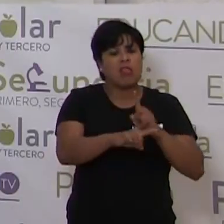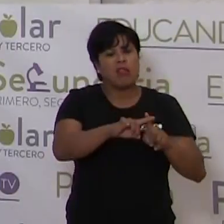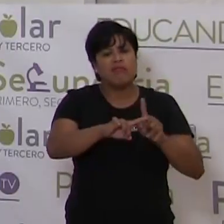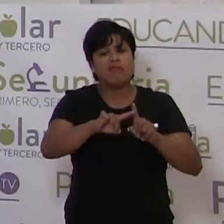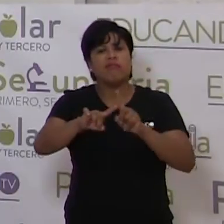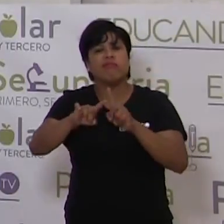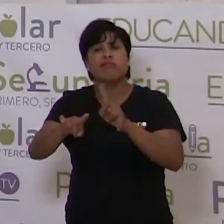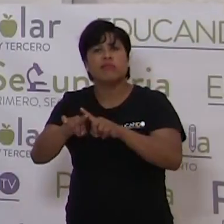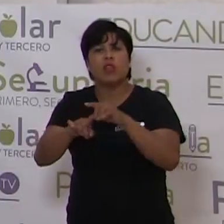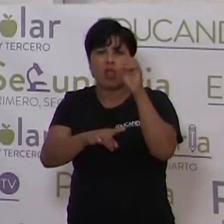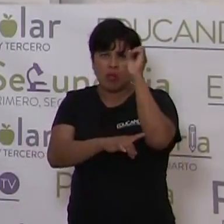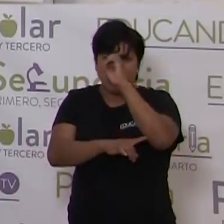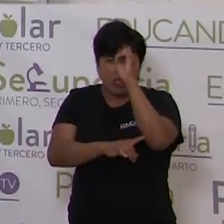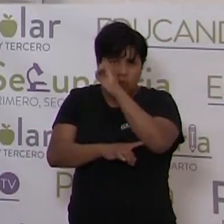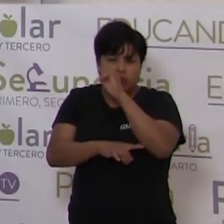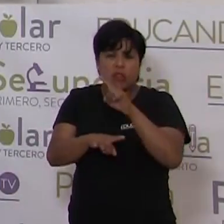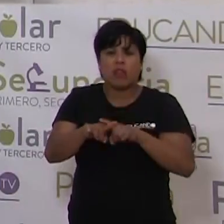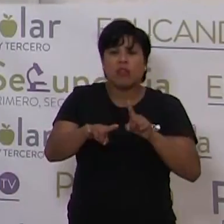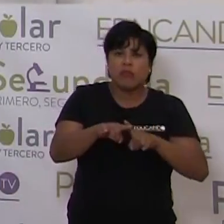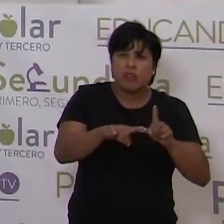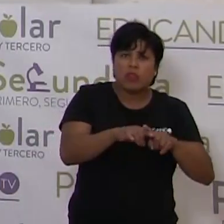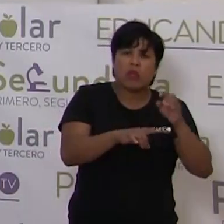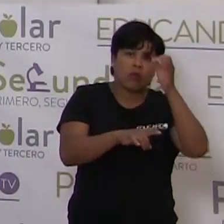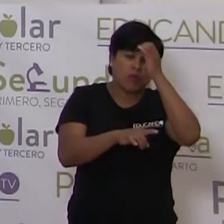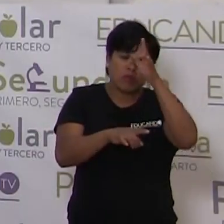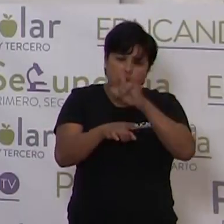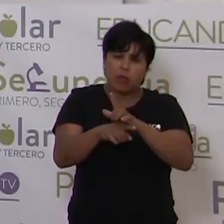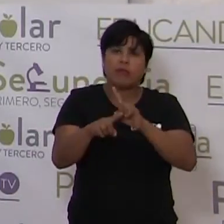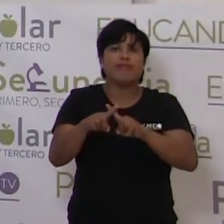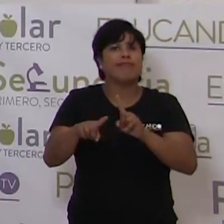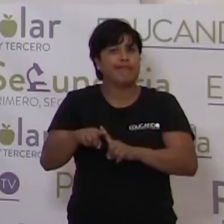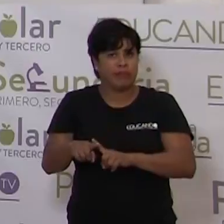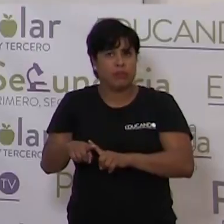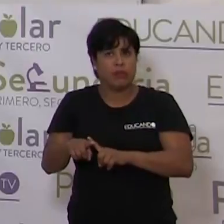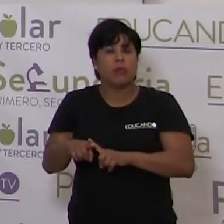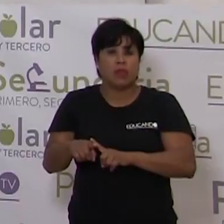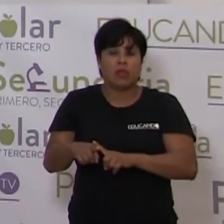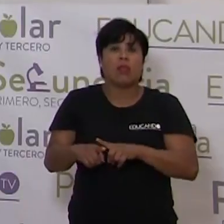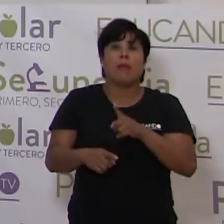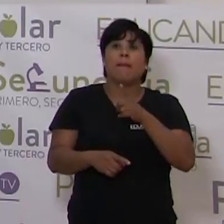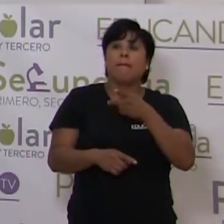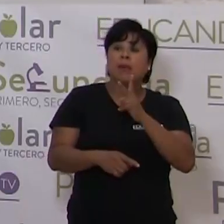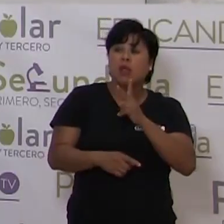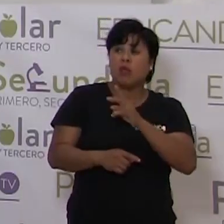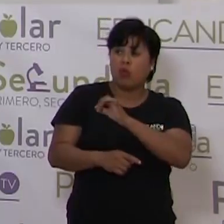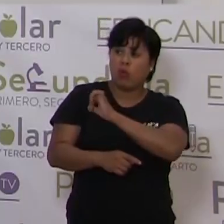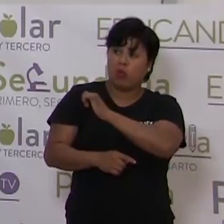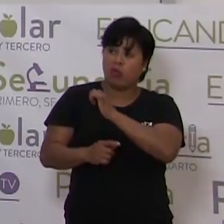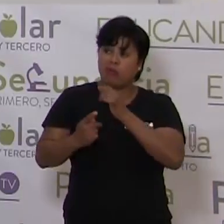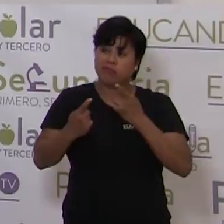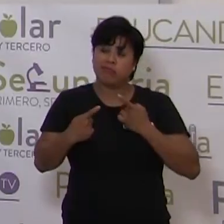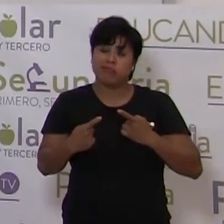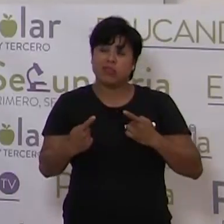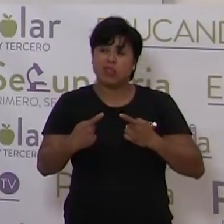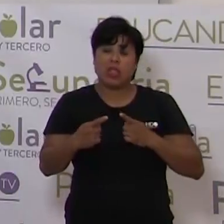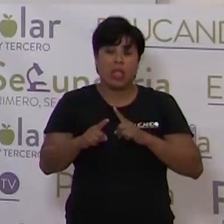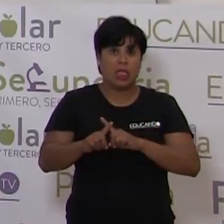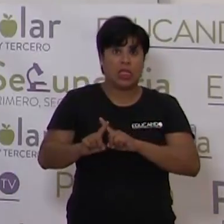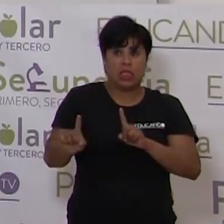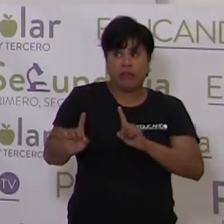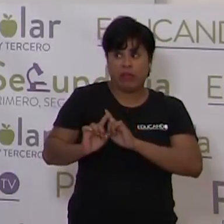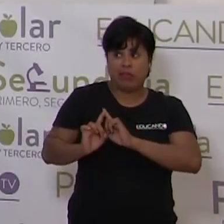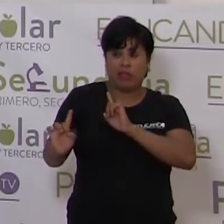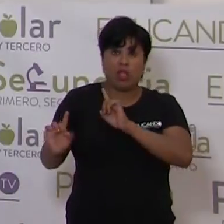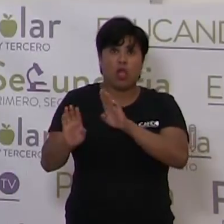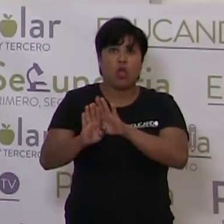cosas. Todos tenemos diferentes puntos de vista. Y no porque la otra persona sea diferente